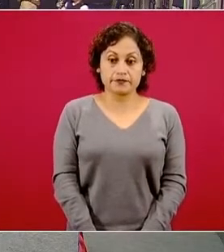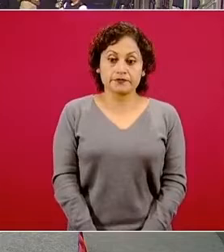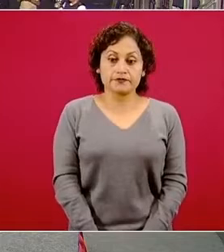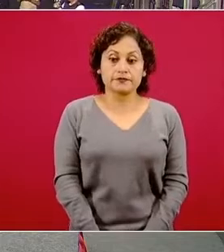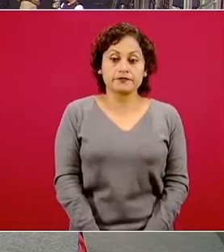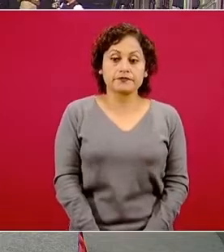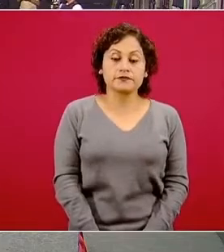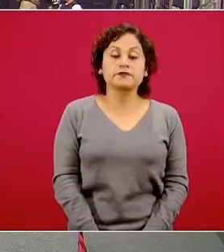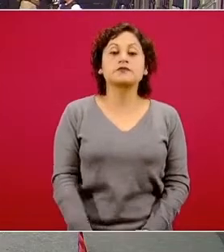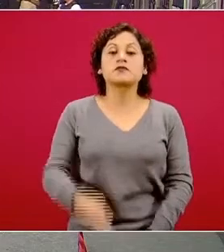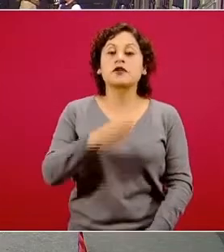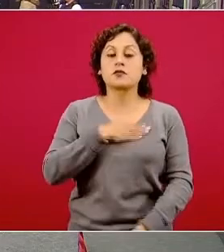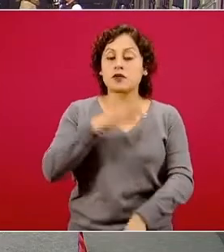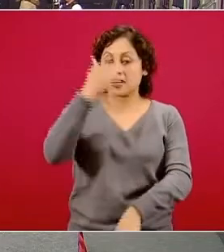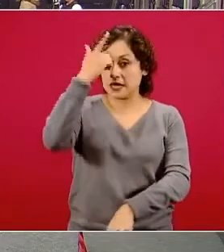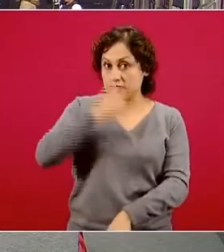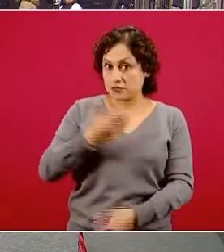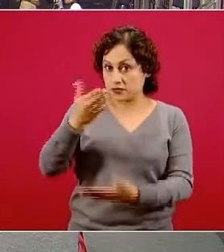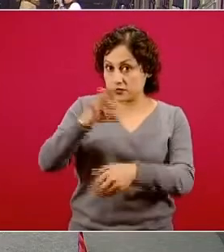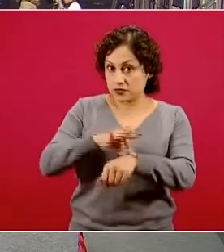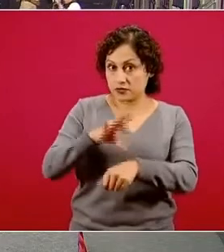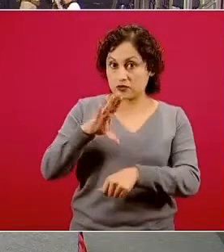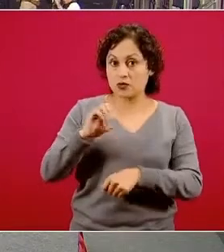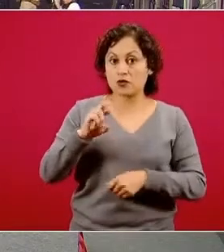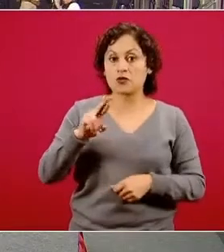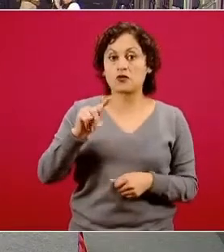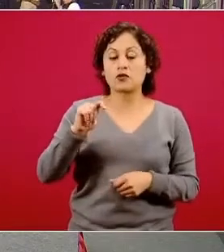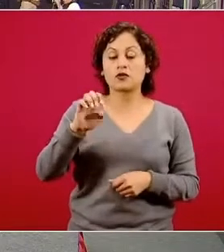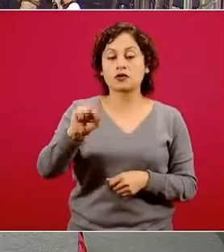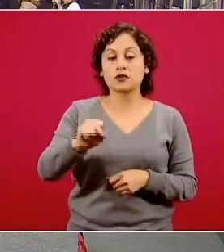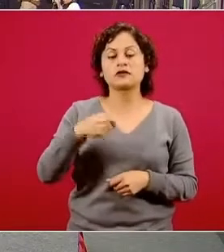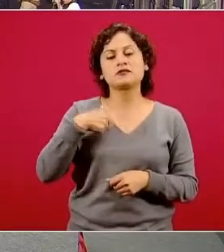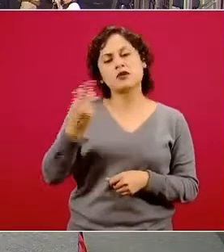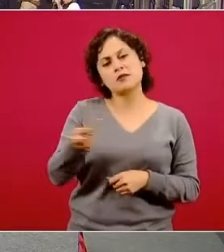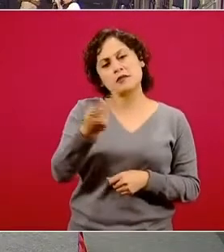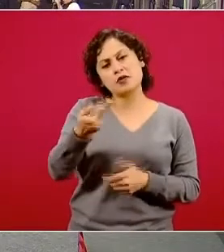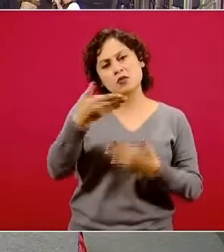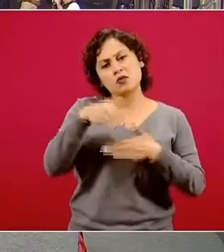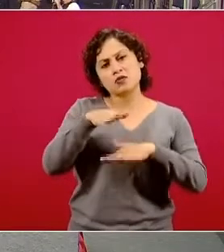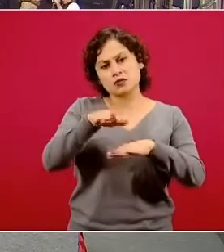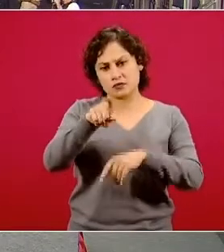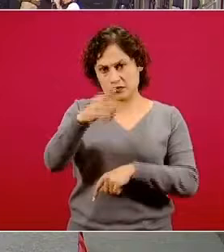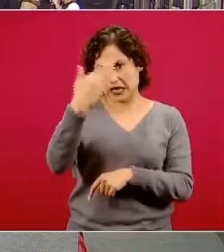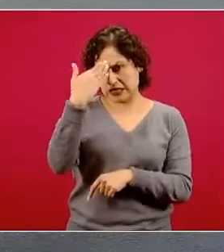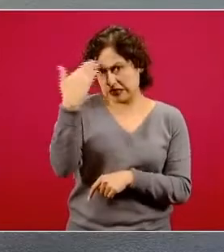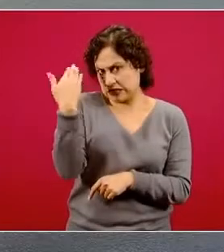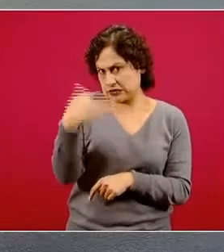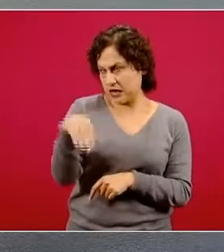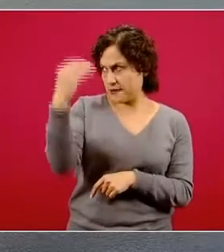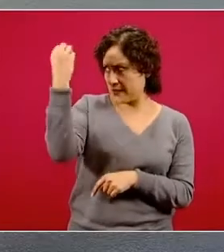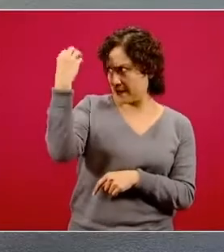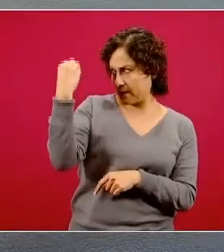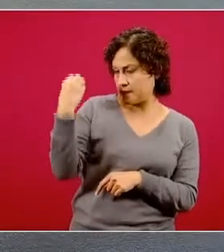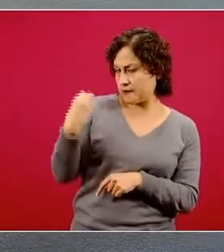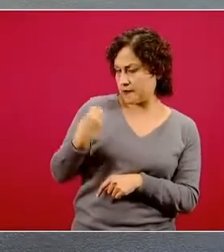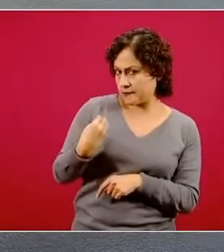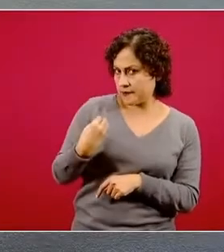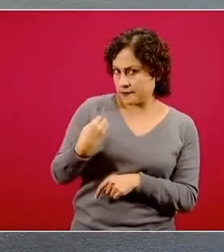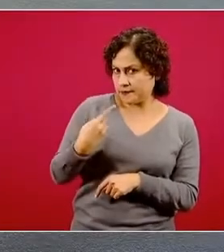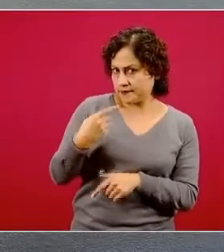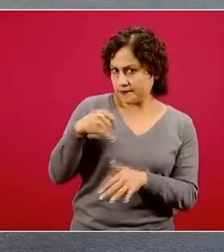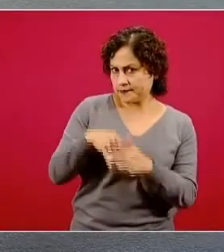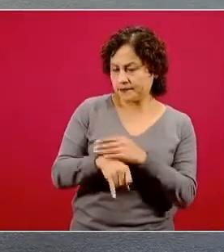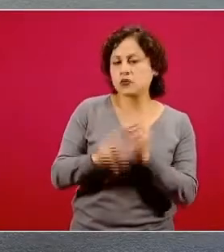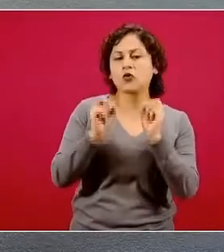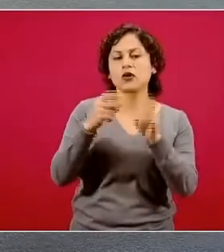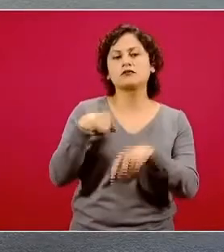Buenas noches, doctor Cortés. Una pregunta al respecto de lo siguiente. Usted maneja muy bien el tema de los semáforos. Yo quiero preguntarle